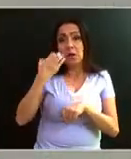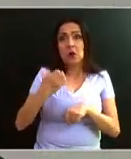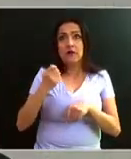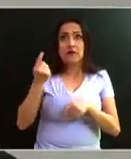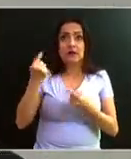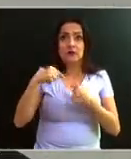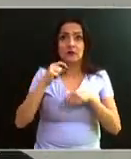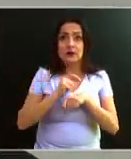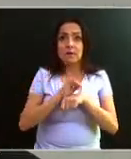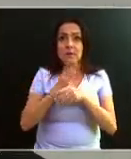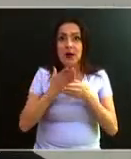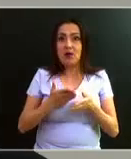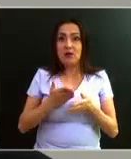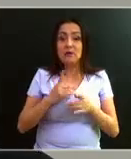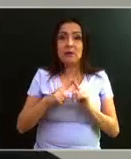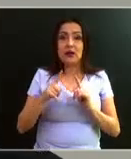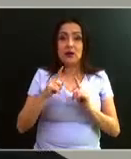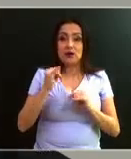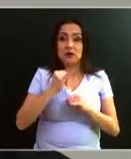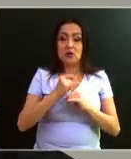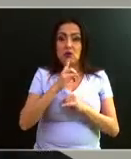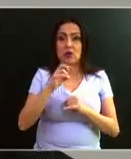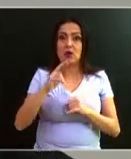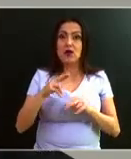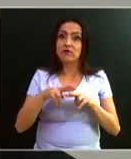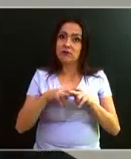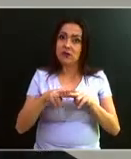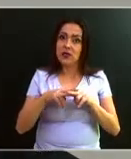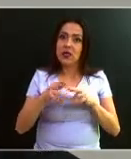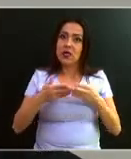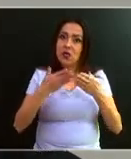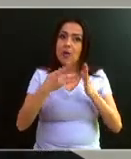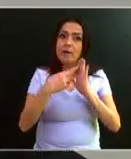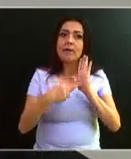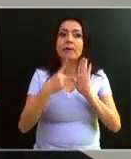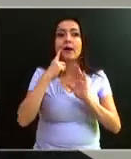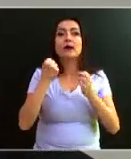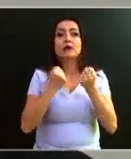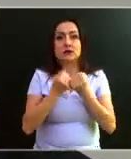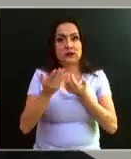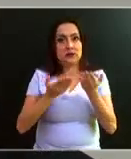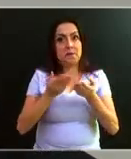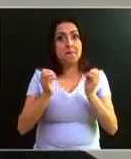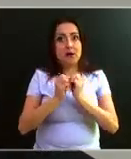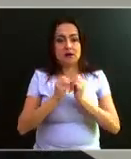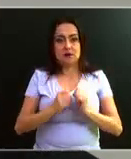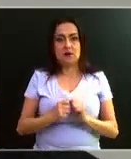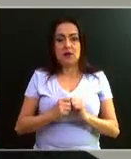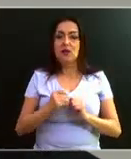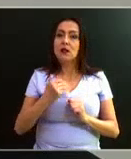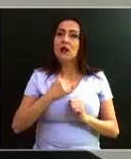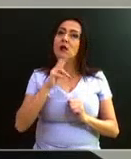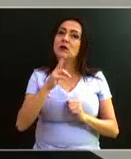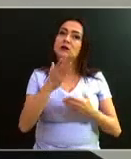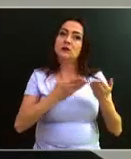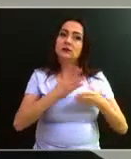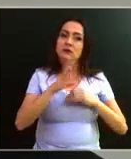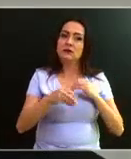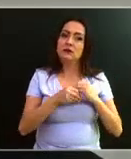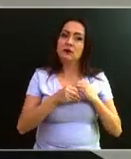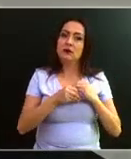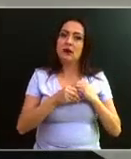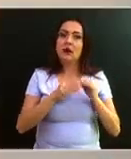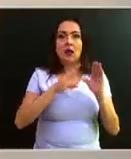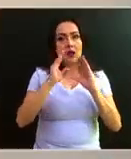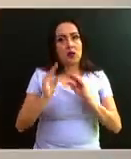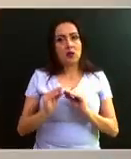temprano. El Instituto Costarricense de Ferrocarriles brindó medidas para reforzar el servicio. Tendremos dos servicios adicionales en la